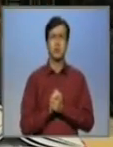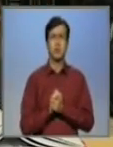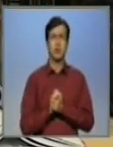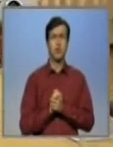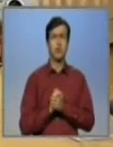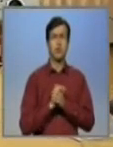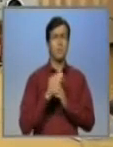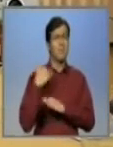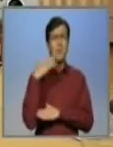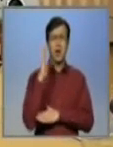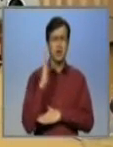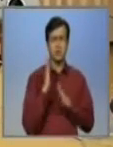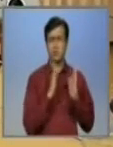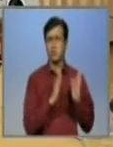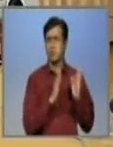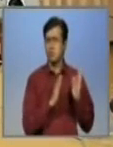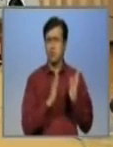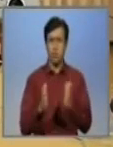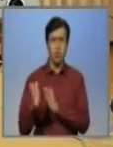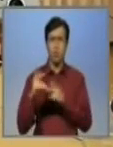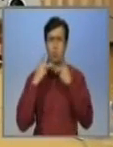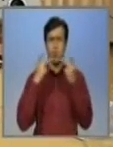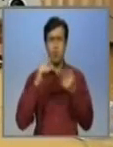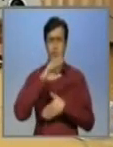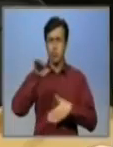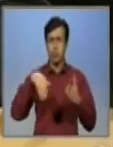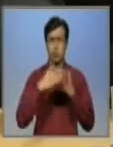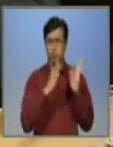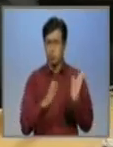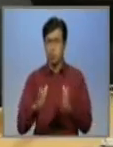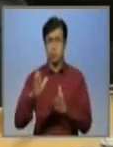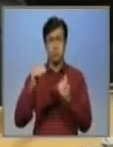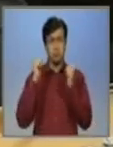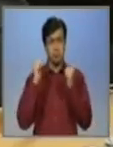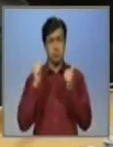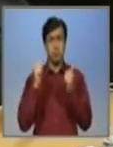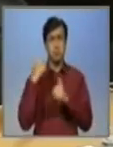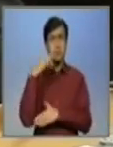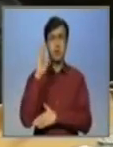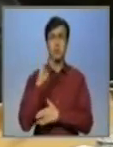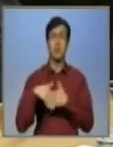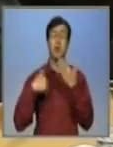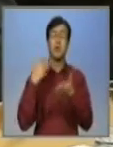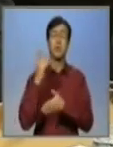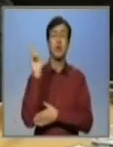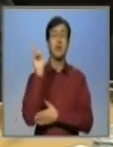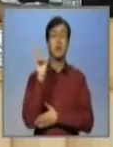orden público. Se recibió también el criterio de varios constitucionalistas y una nueva sesión está prevista